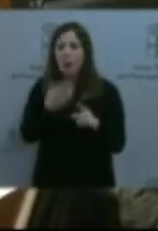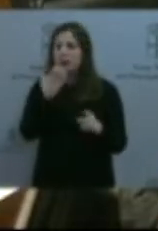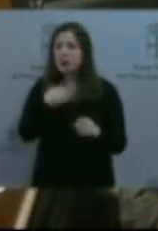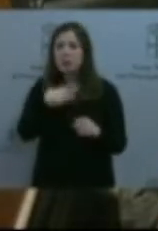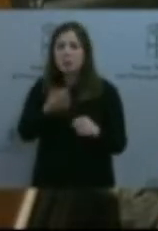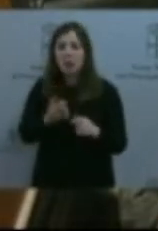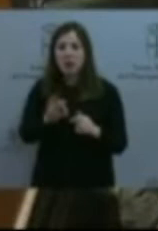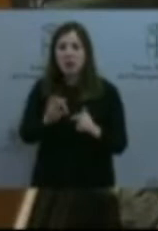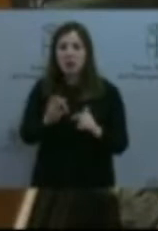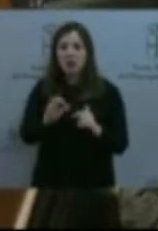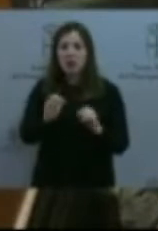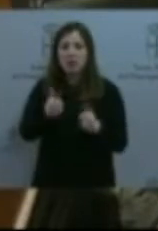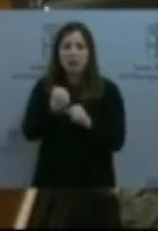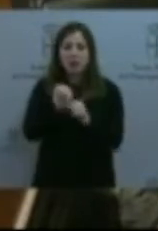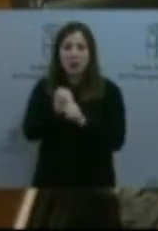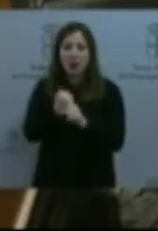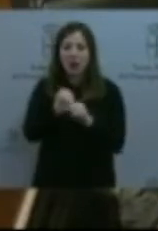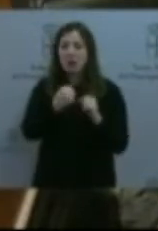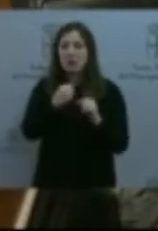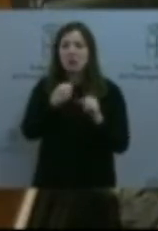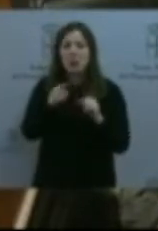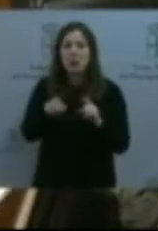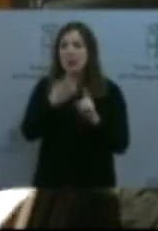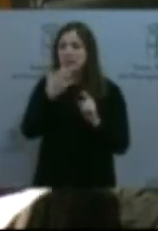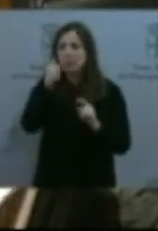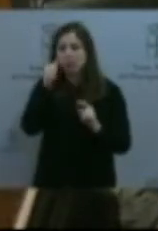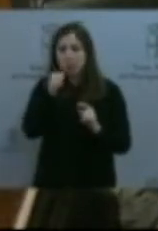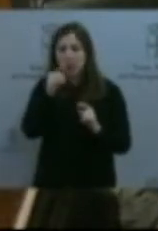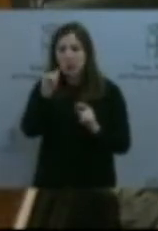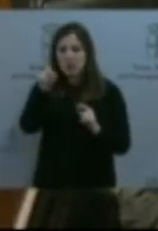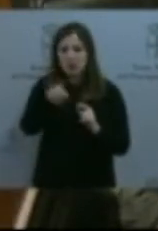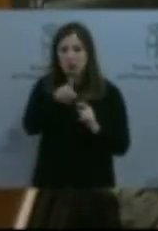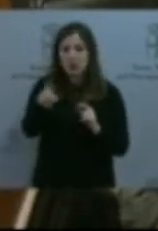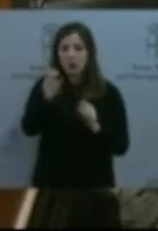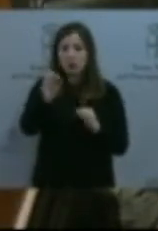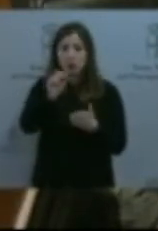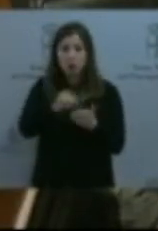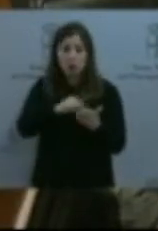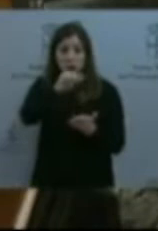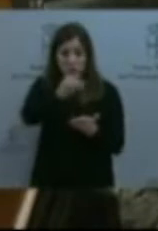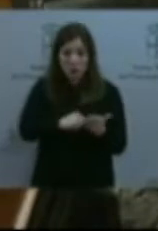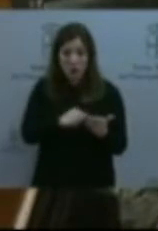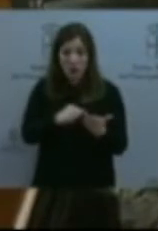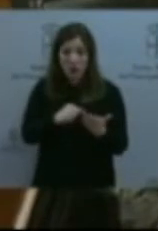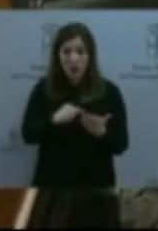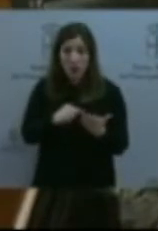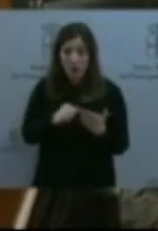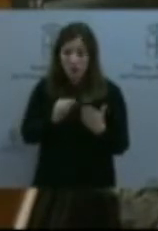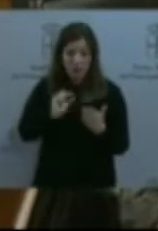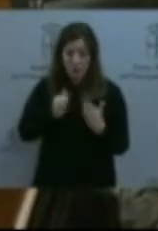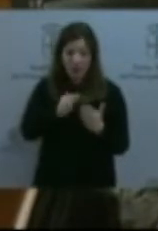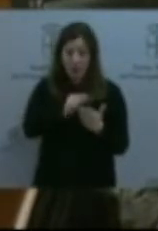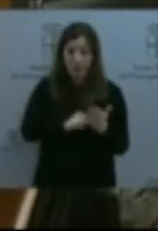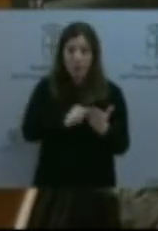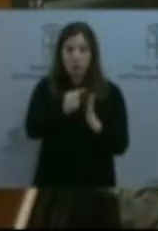embarazo. De esta forma, desde que se firma este contrato ya están obteniendo puntuación, lo que les facilita de alguna manera poder tomar esa